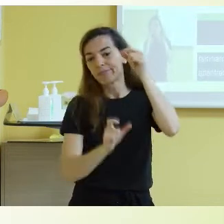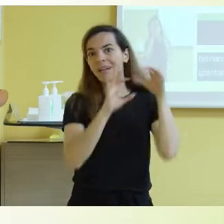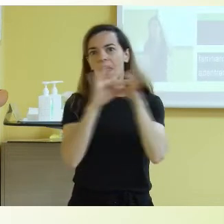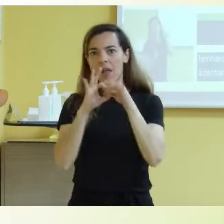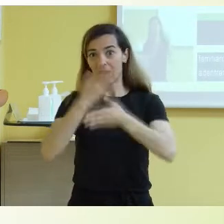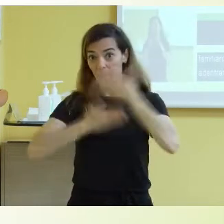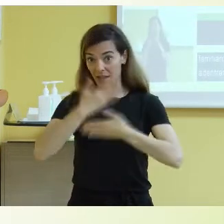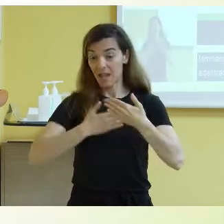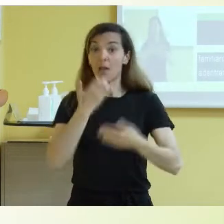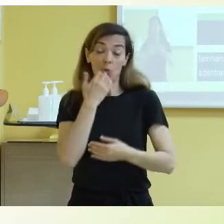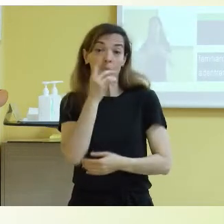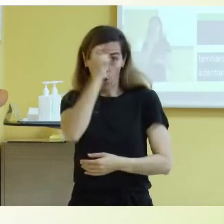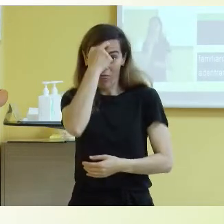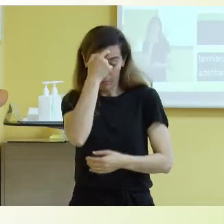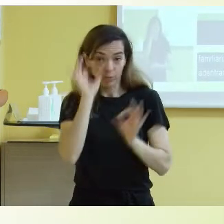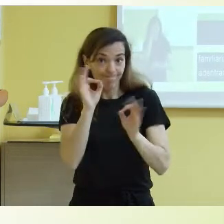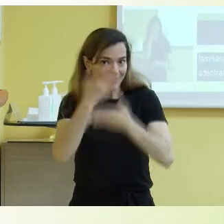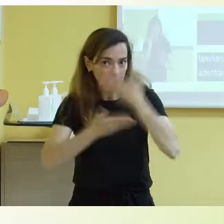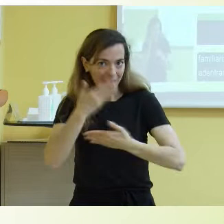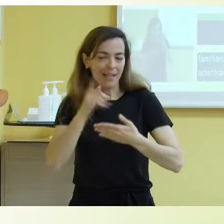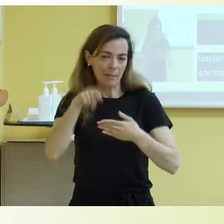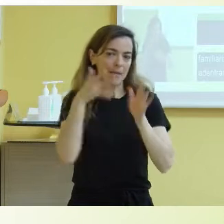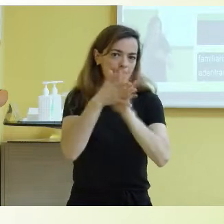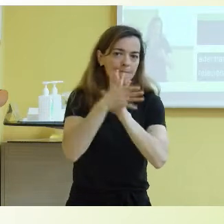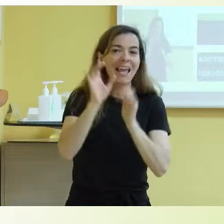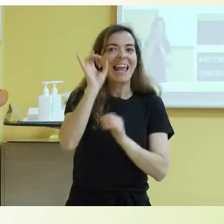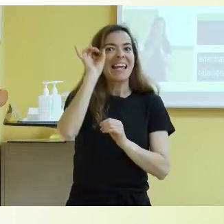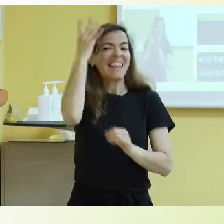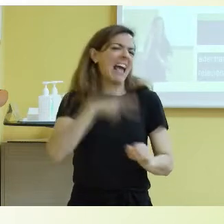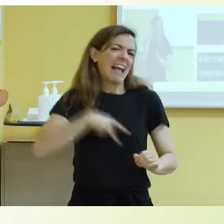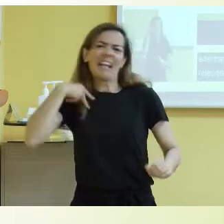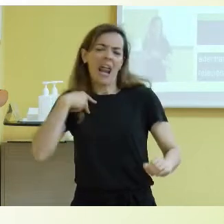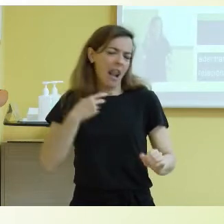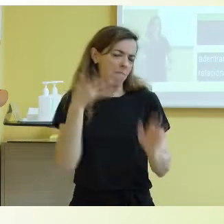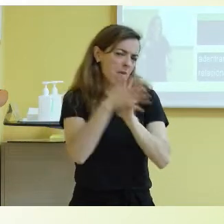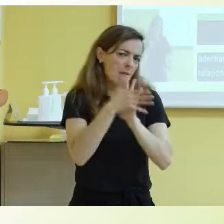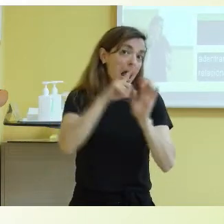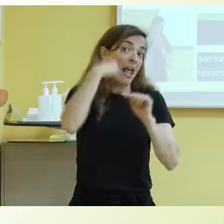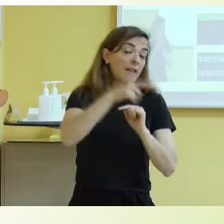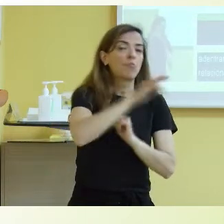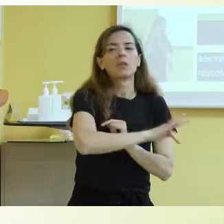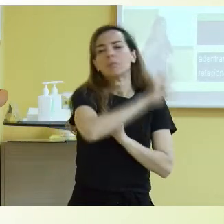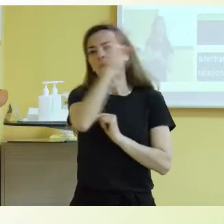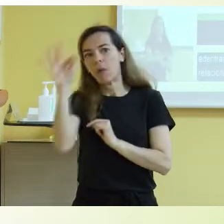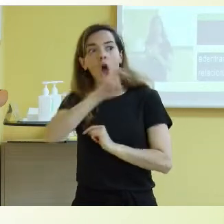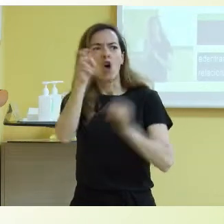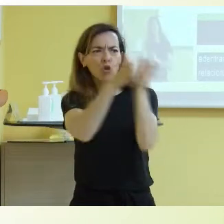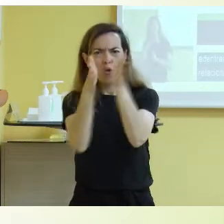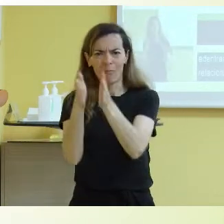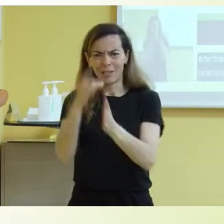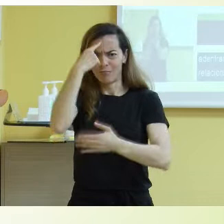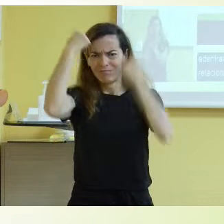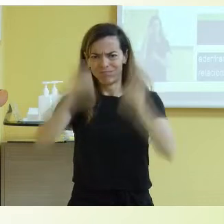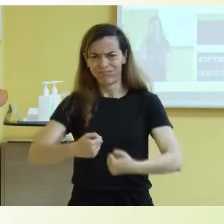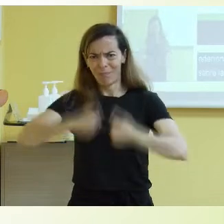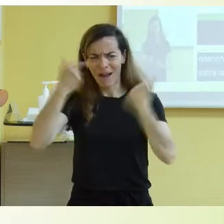incluida la propia de discapacidad, algunas ideas sobre la CID muy genéricas para dar paso luego a mis compañeros que saben mucho más de este tema y tienen mucha